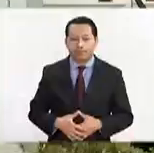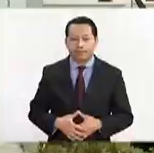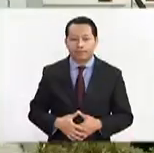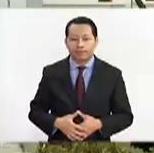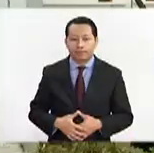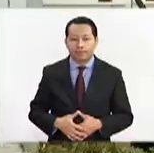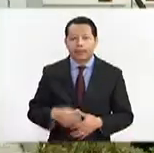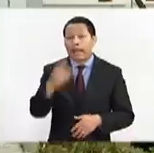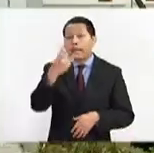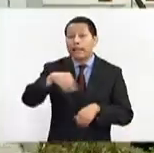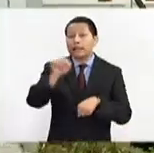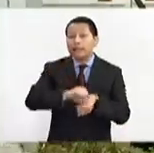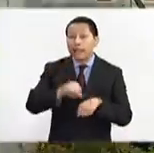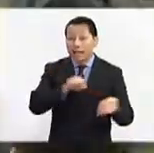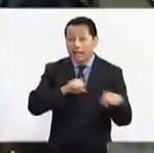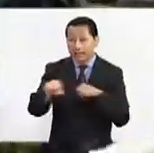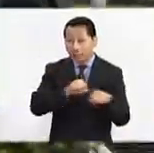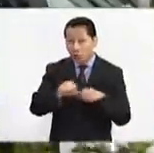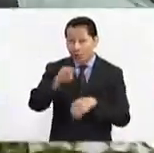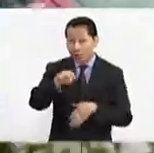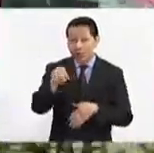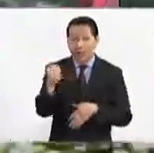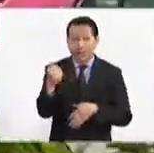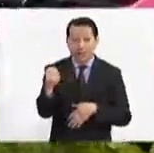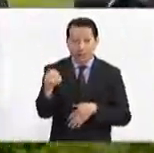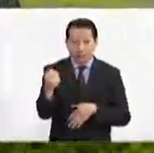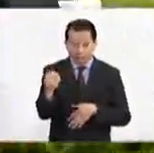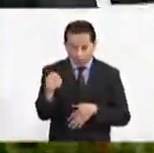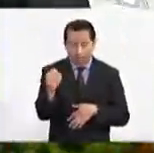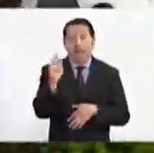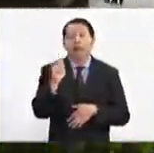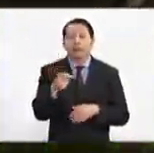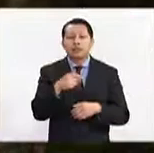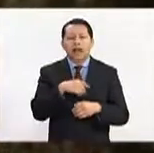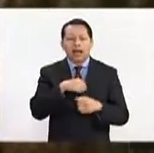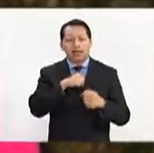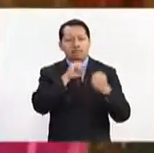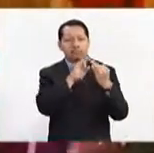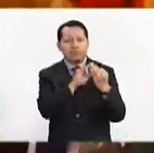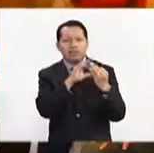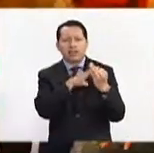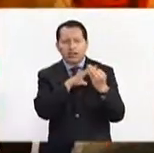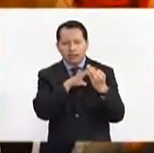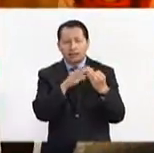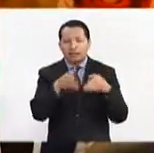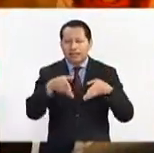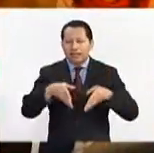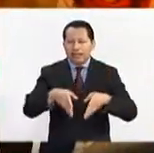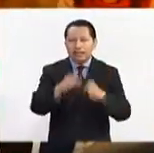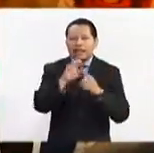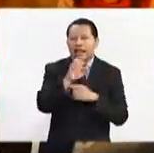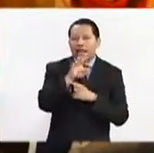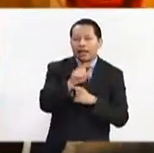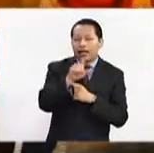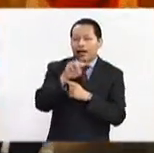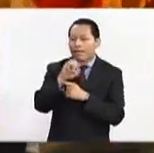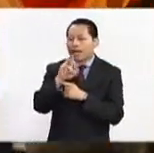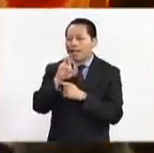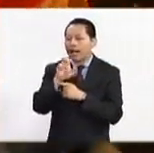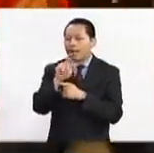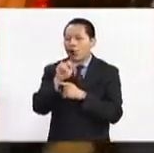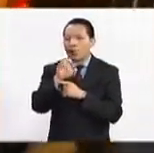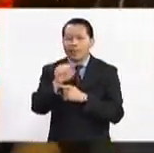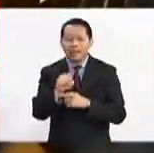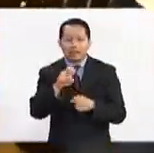A casi ya 3 semanas del sismo del 19 de septiembre, vecinos de los edificios que se dañaron en Avenida Canal de Miramontes en Cuapa